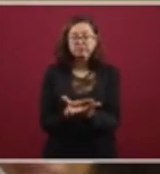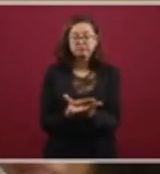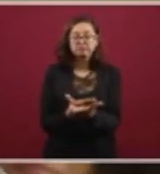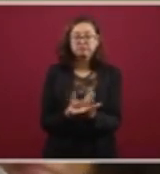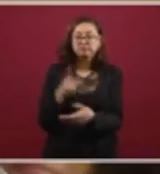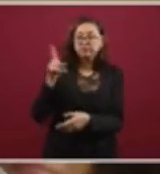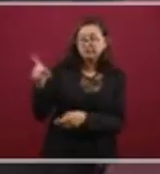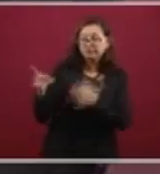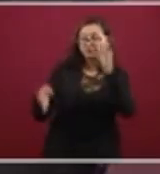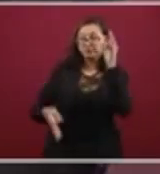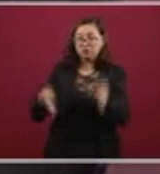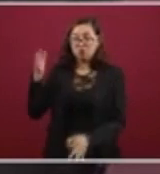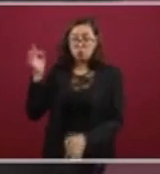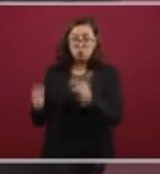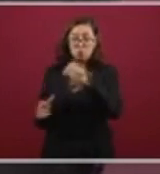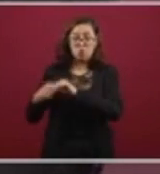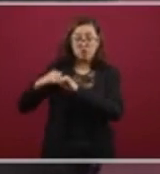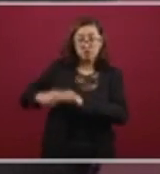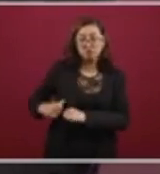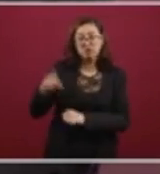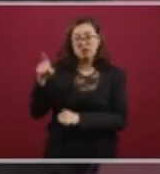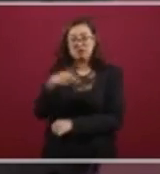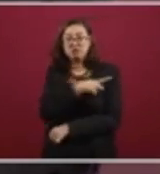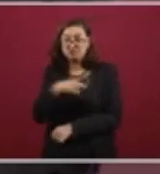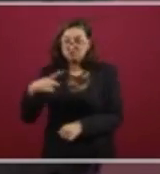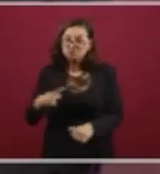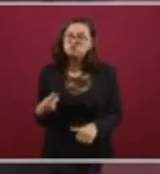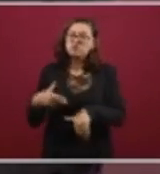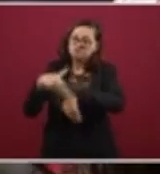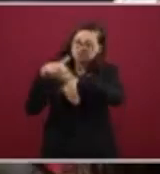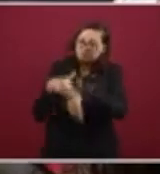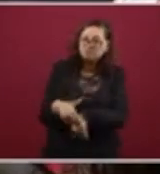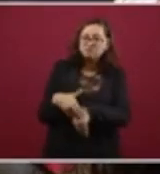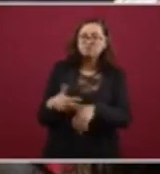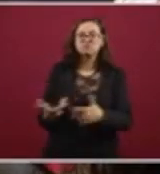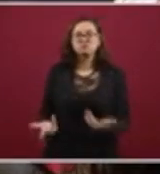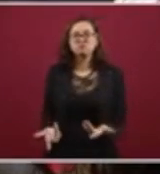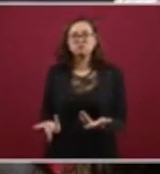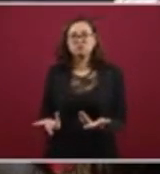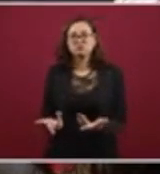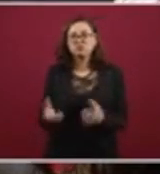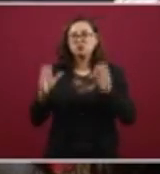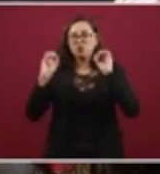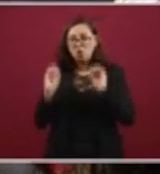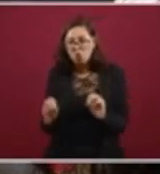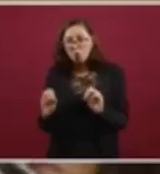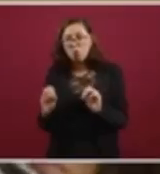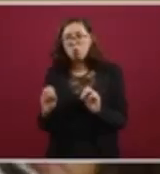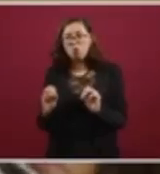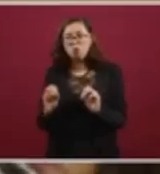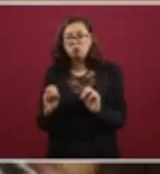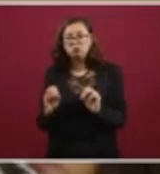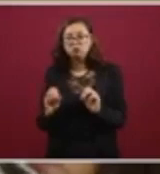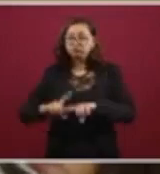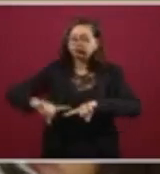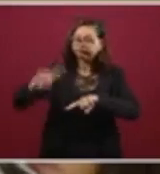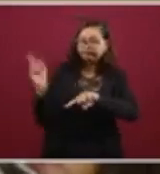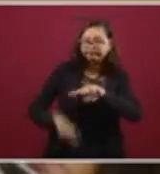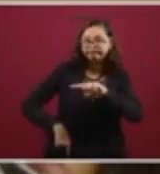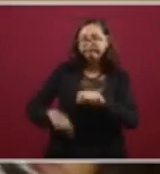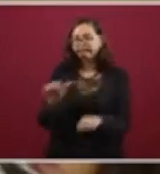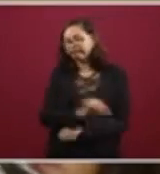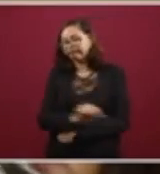para que el Poder Judicial entre en cintura o en su debido defecto removerlos del